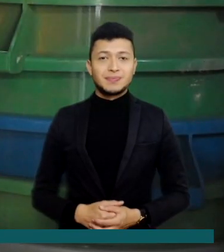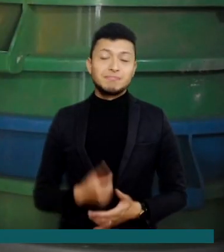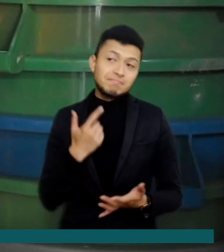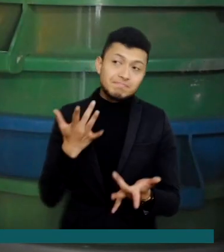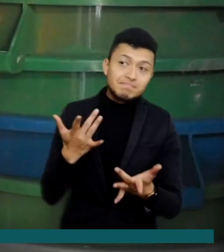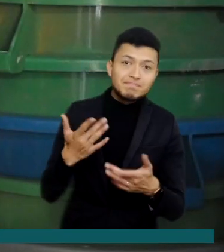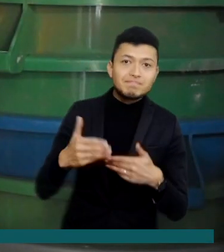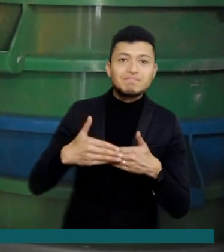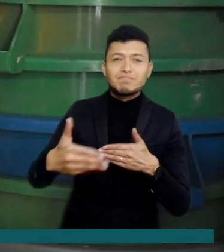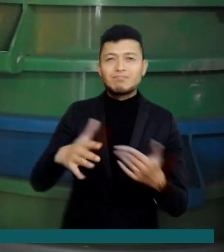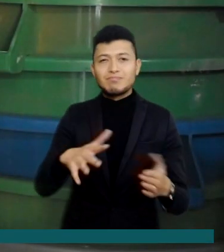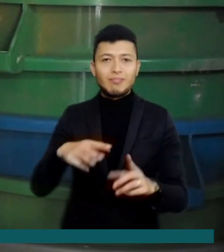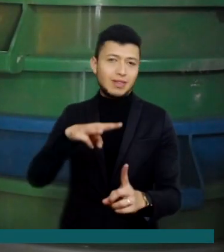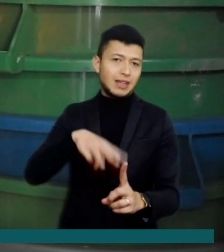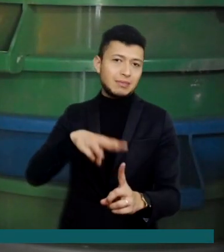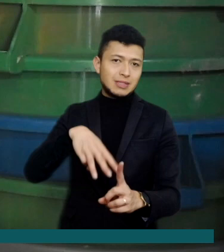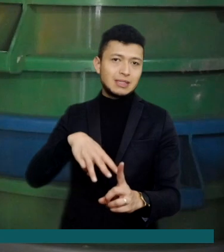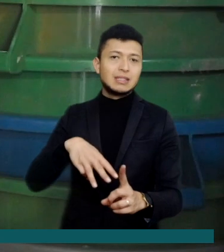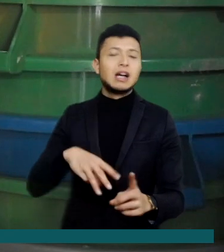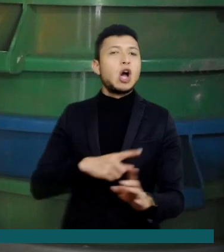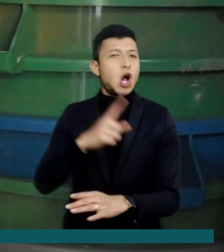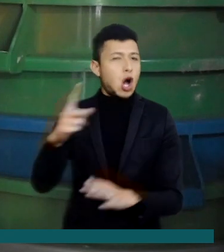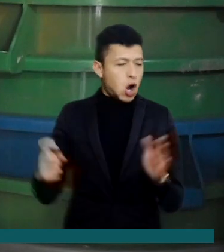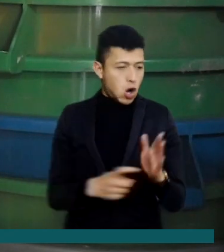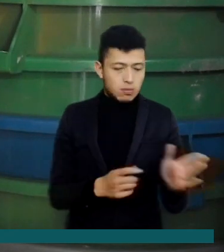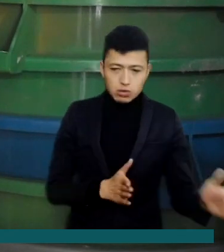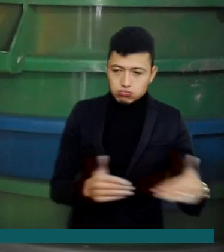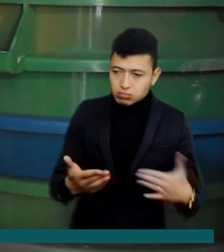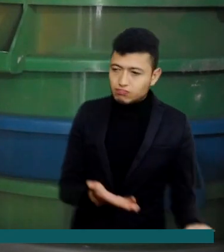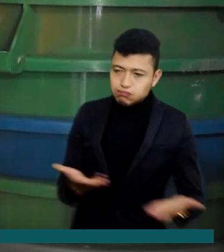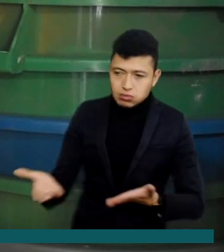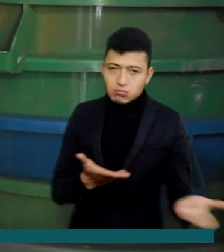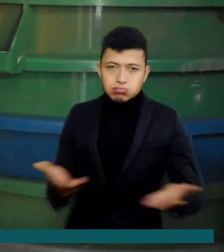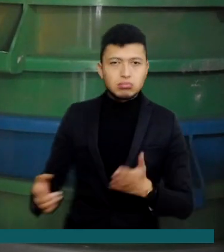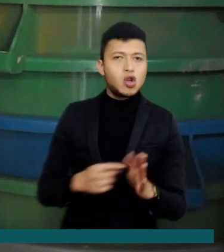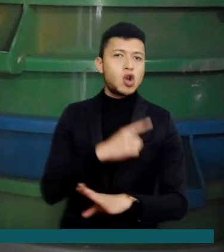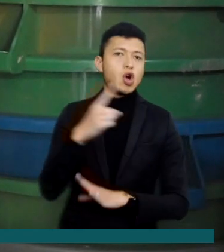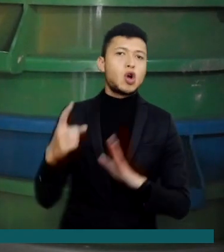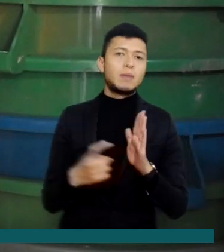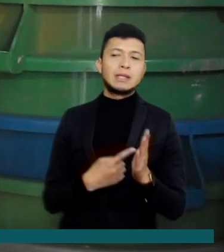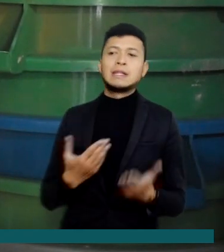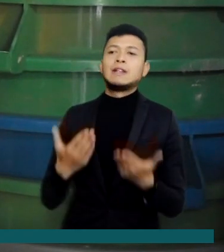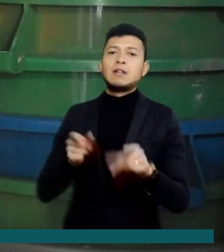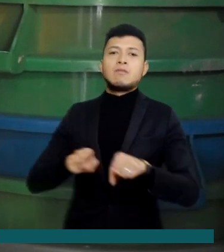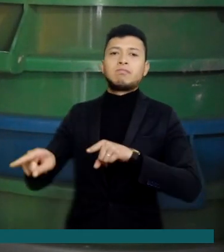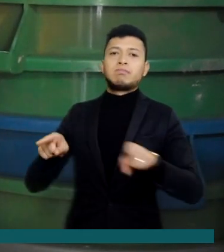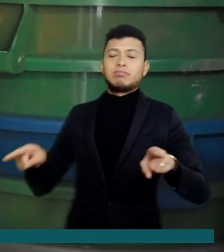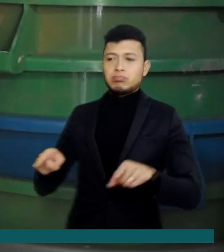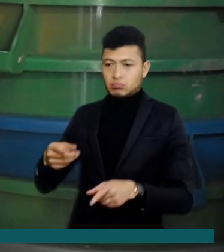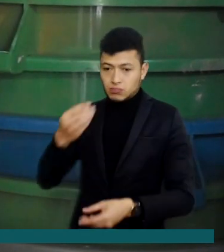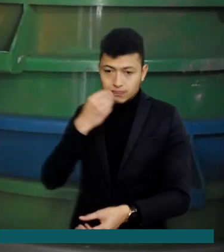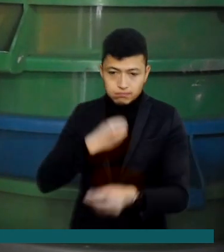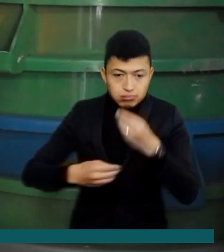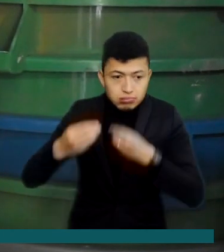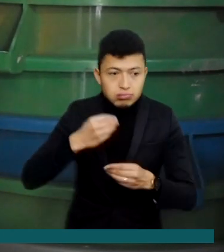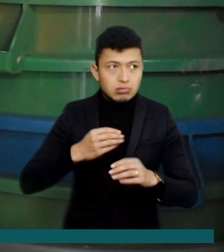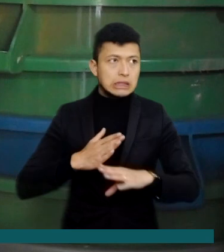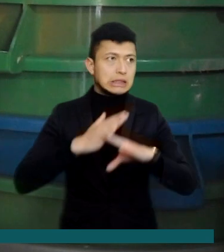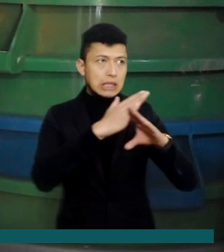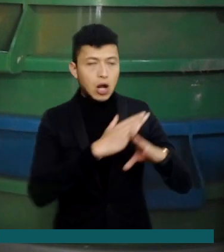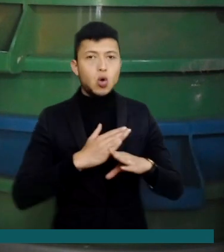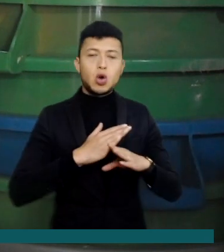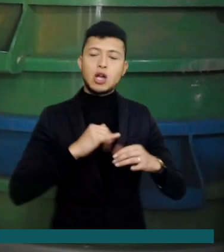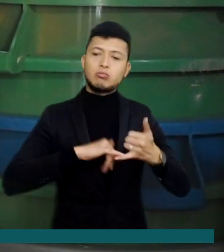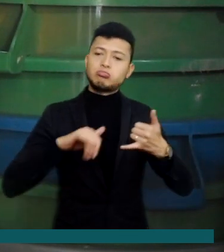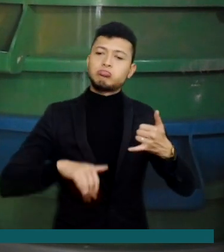Se espera que en un aproximado de tres meses se entregue la totalidad de estos kits, que no solo beneficiarán la soberanía, sino también la